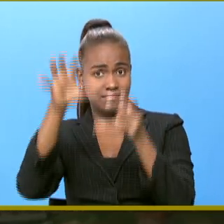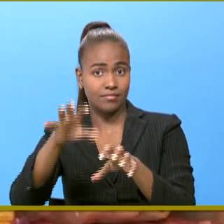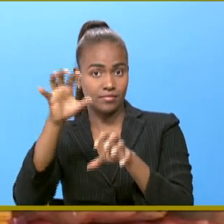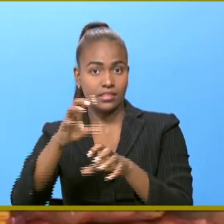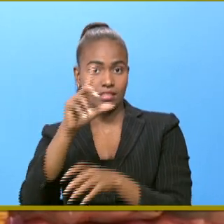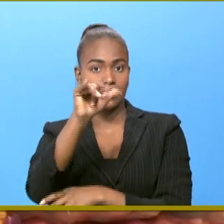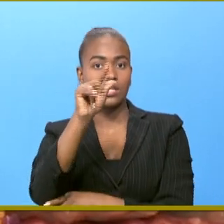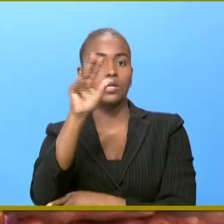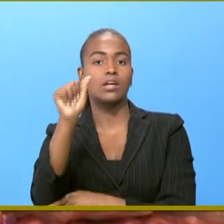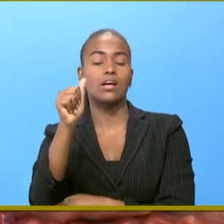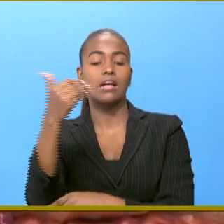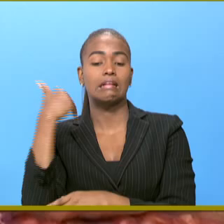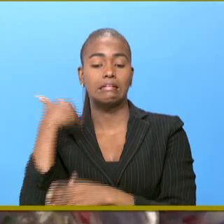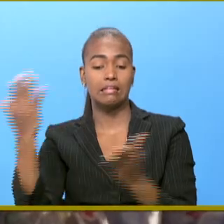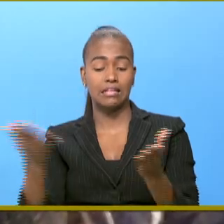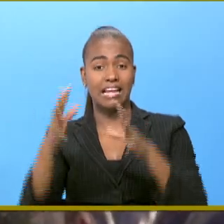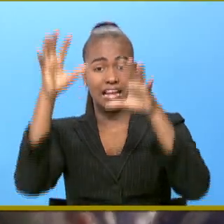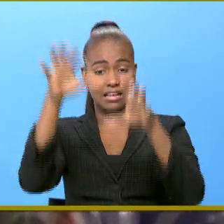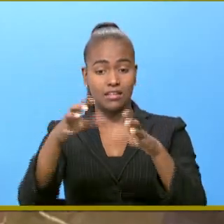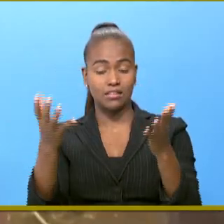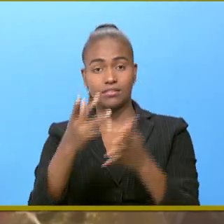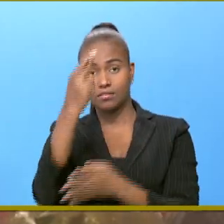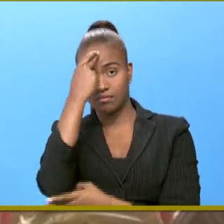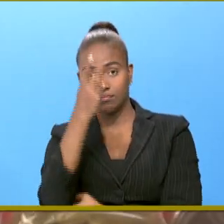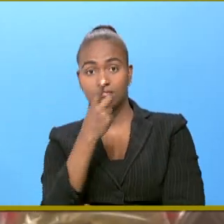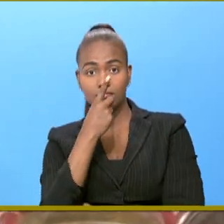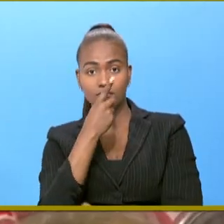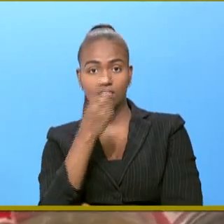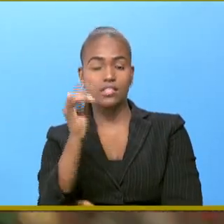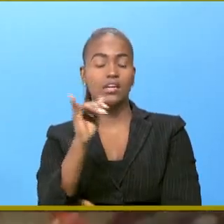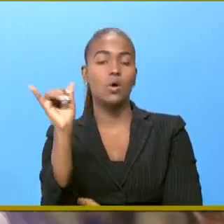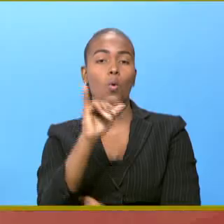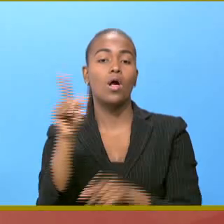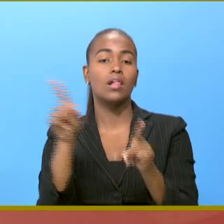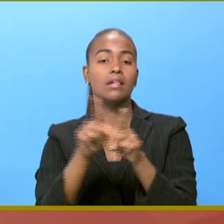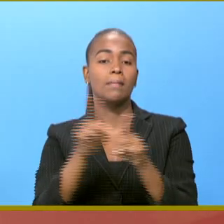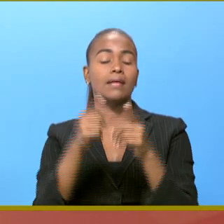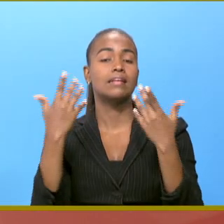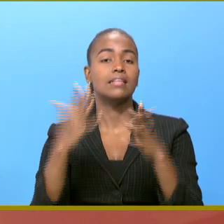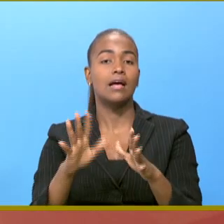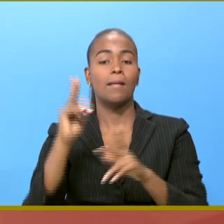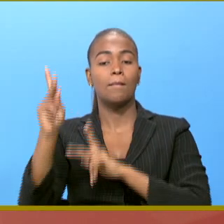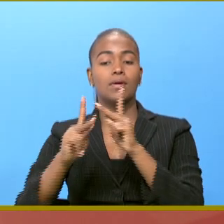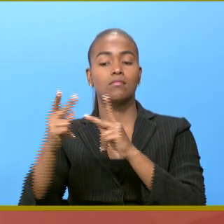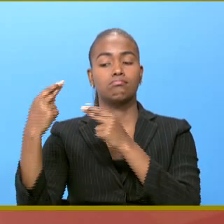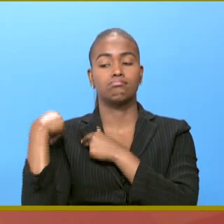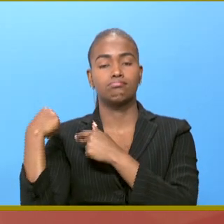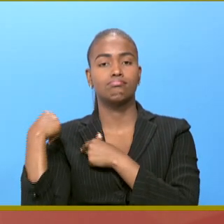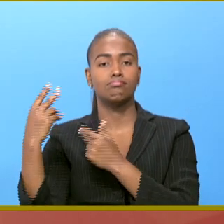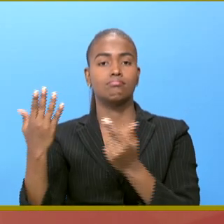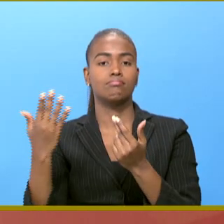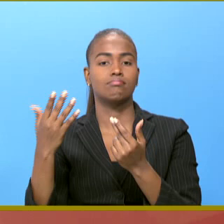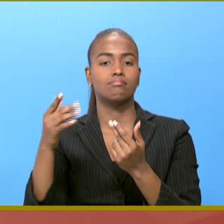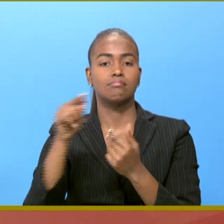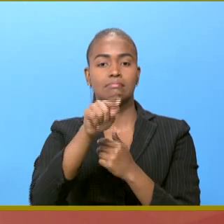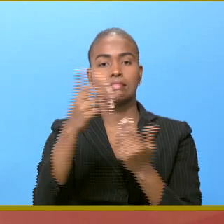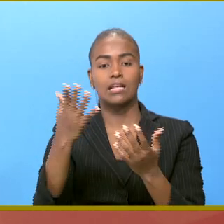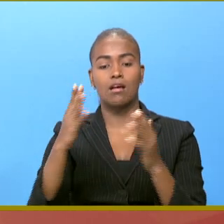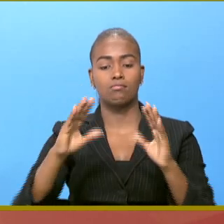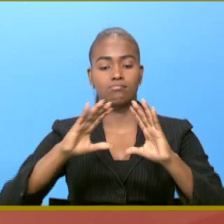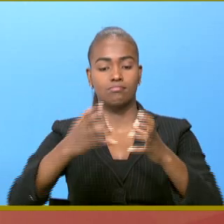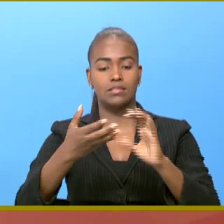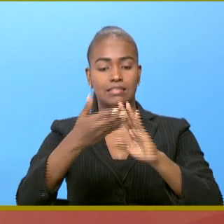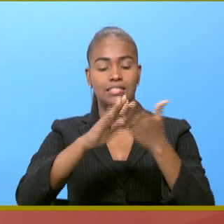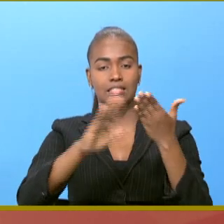tormenta Laura, su paso de República Dominicana. Mientras tanto, ya autoridades como la alcaldesa